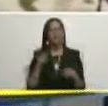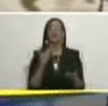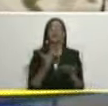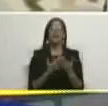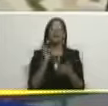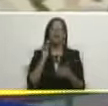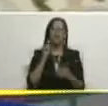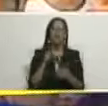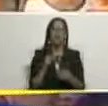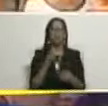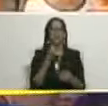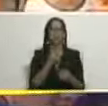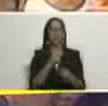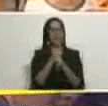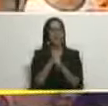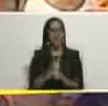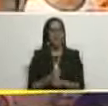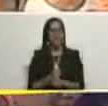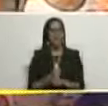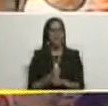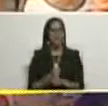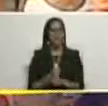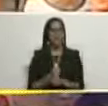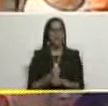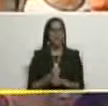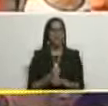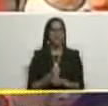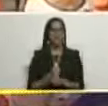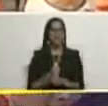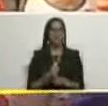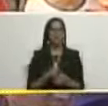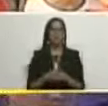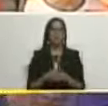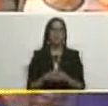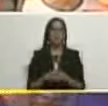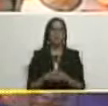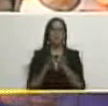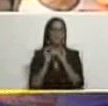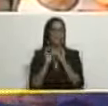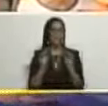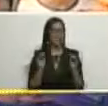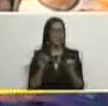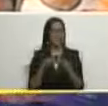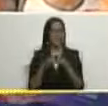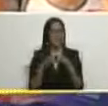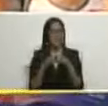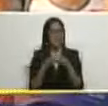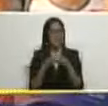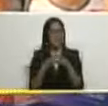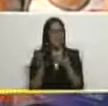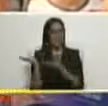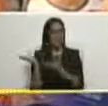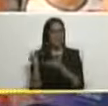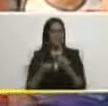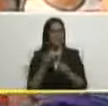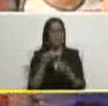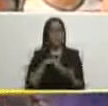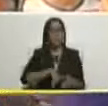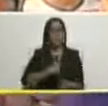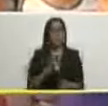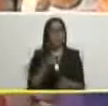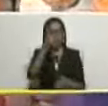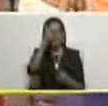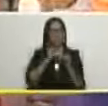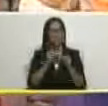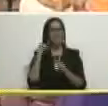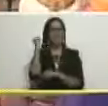usted. Y bueno, esperemos que esa acotación que hizo la compañera aquí se haga posible para que Falcón siga triunfando,